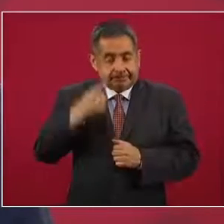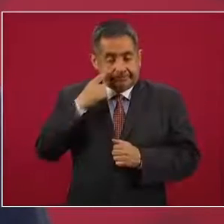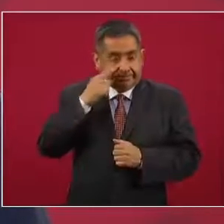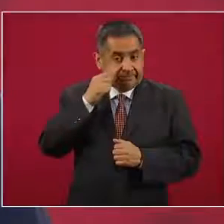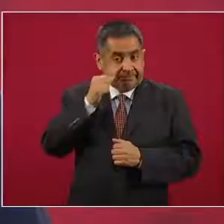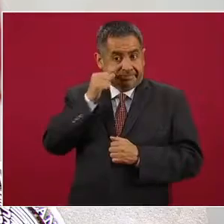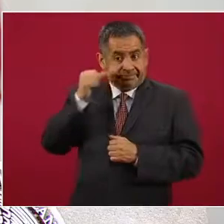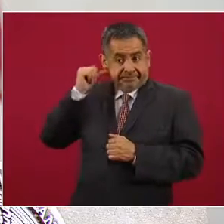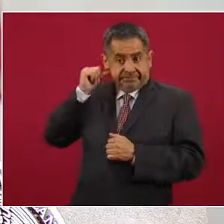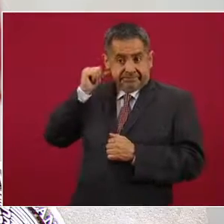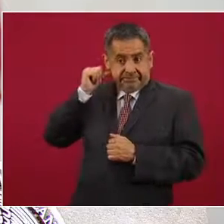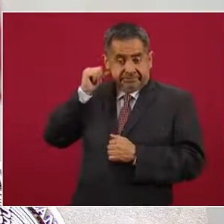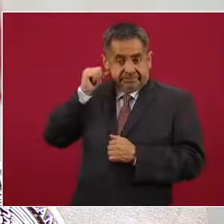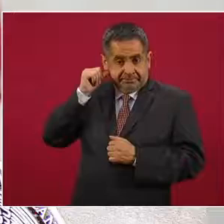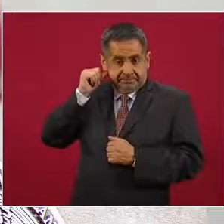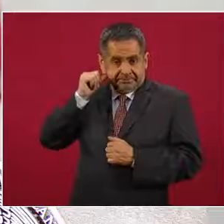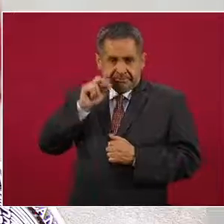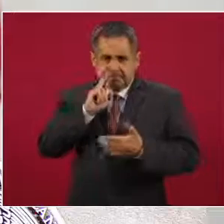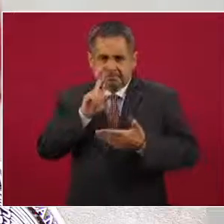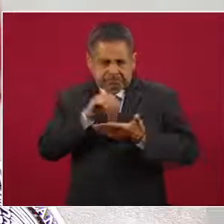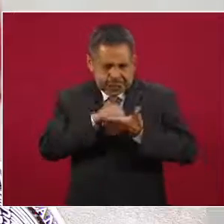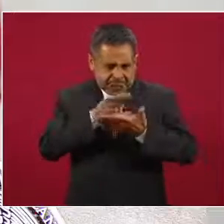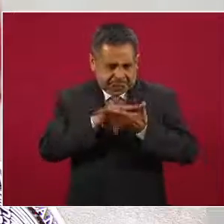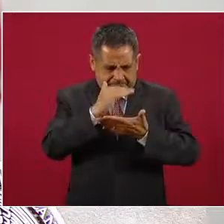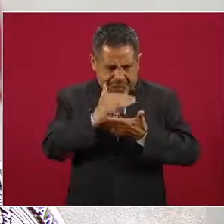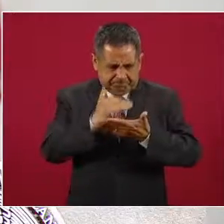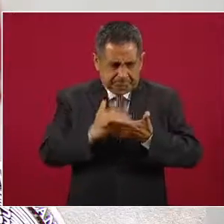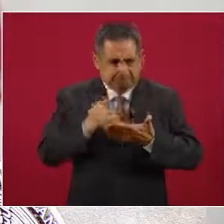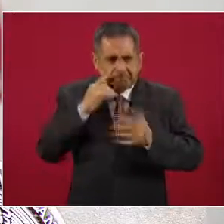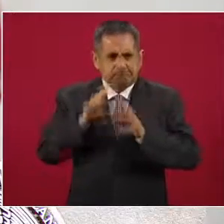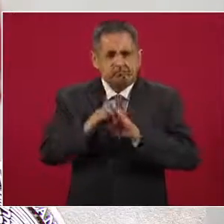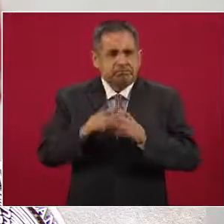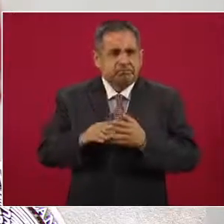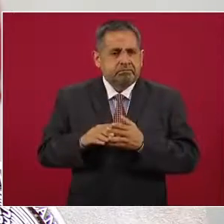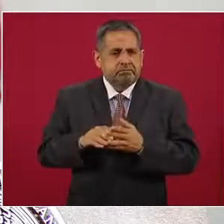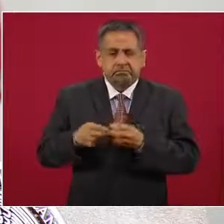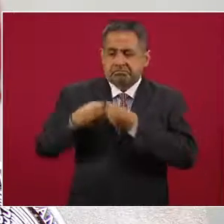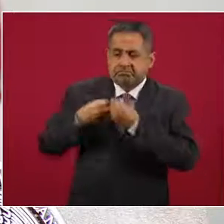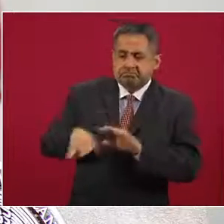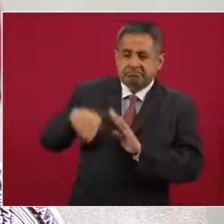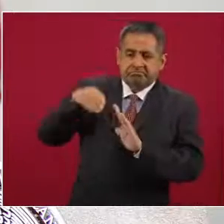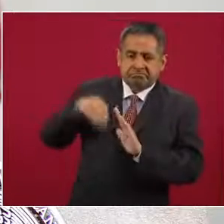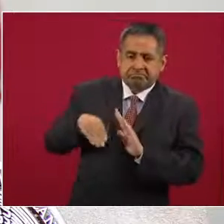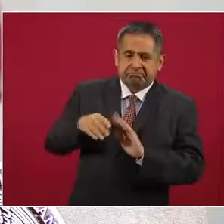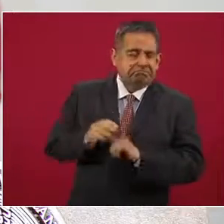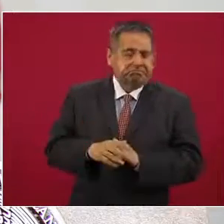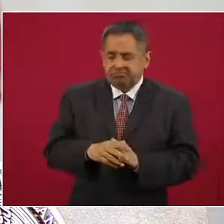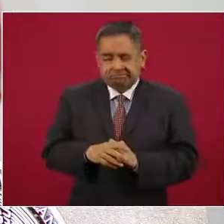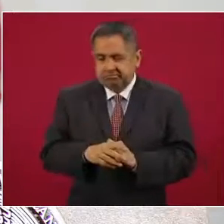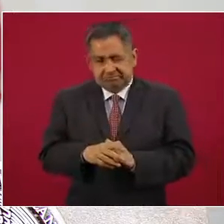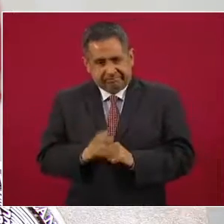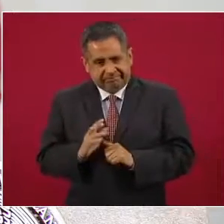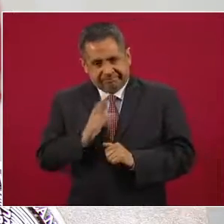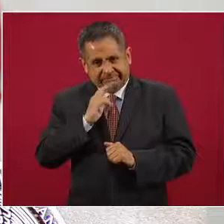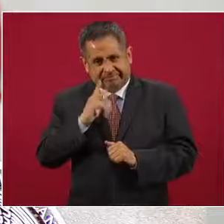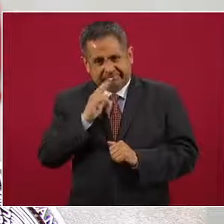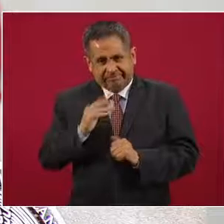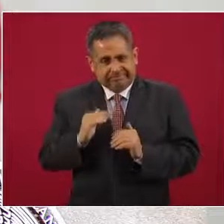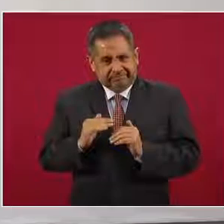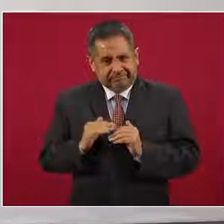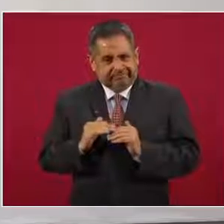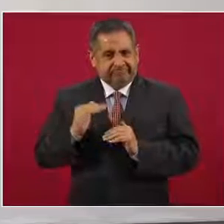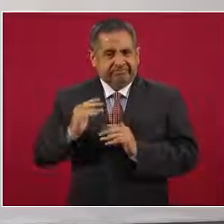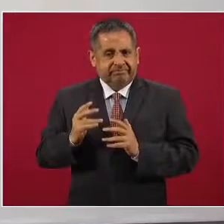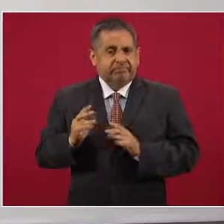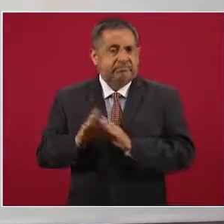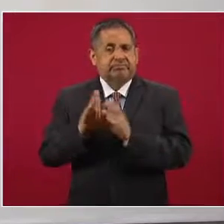anoche se cae menos ya el sector industrial se cae más,